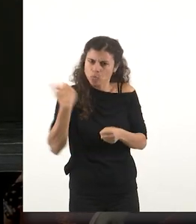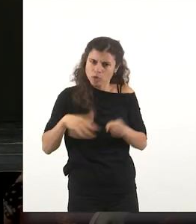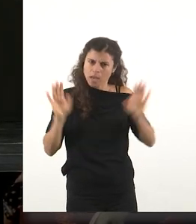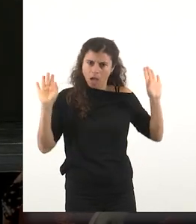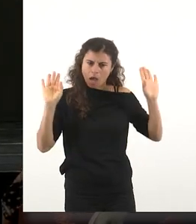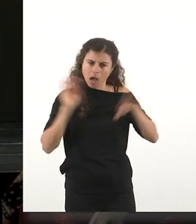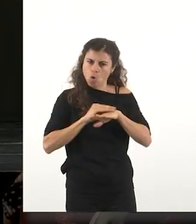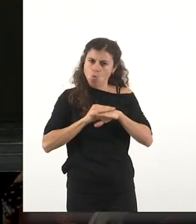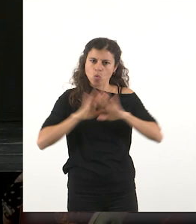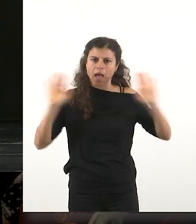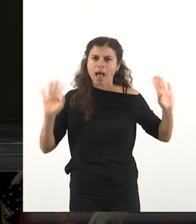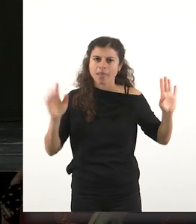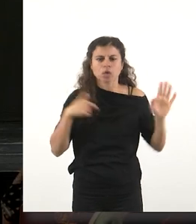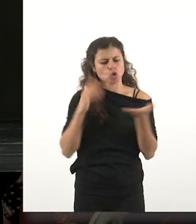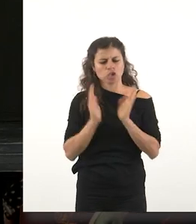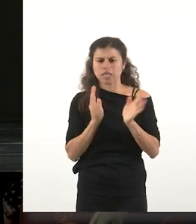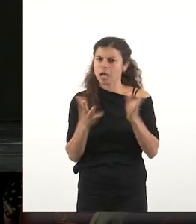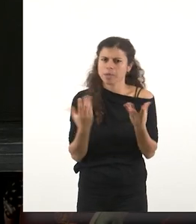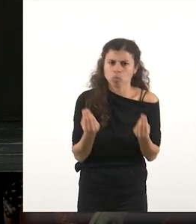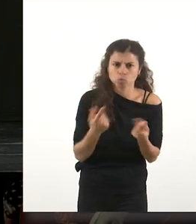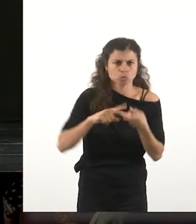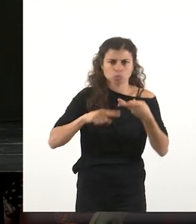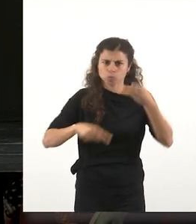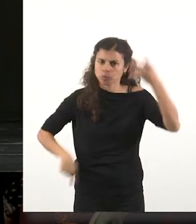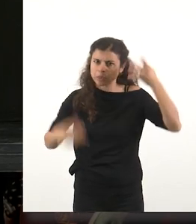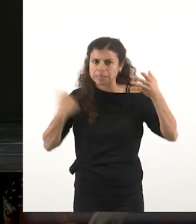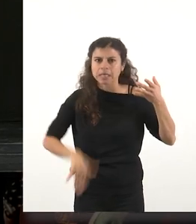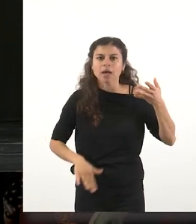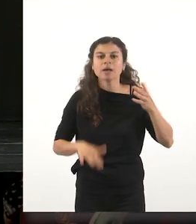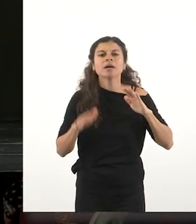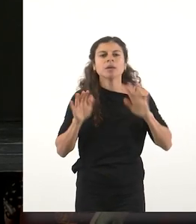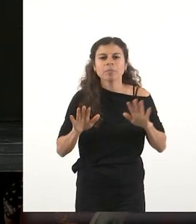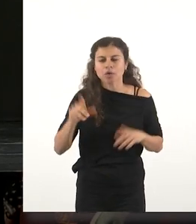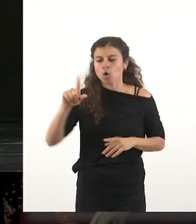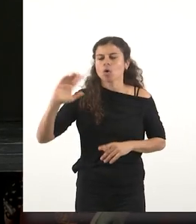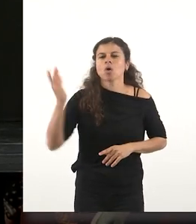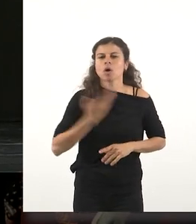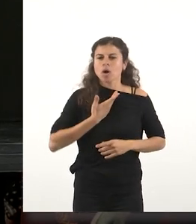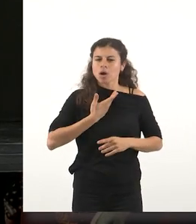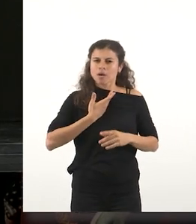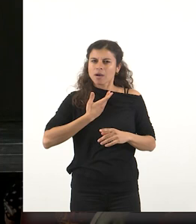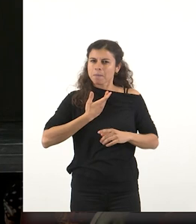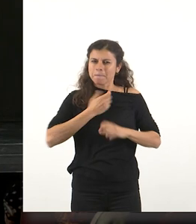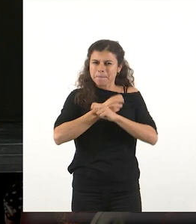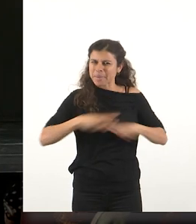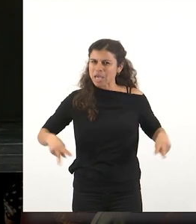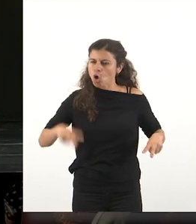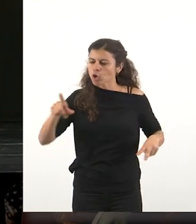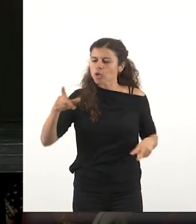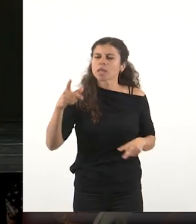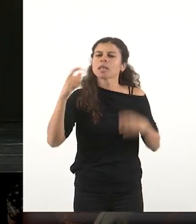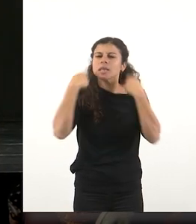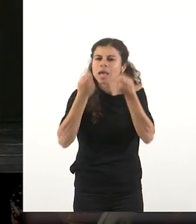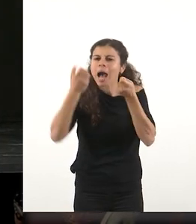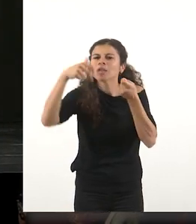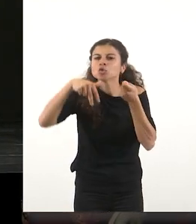de todo. Mira, psicoterapia feminista, conectiva conductual. A mí lo peor que me dejó el Antonio como secuela es que me convertí en una exactamente igual que